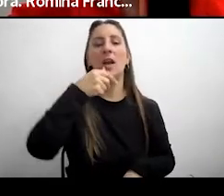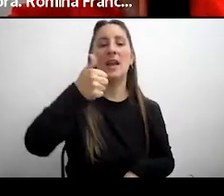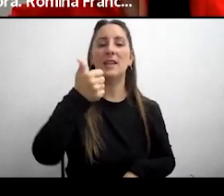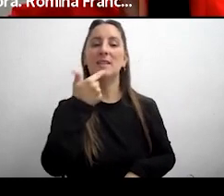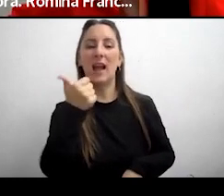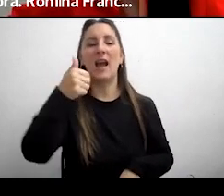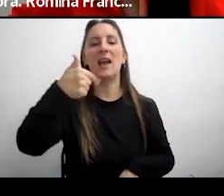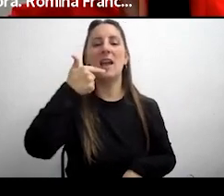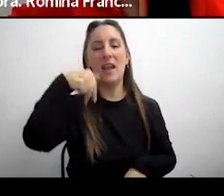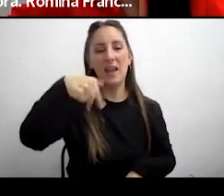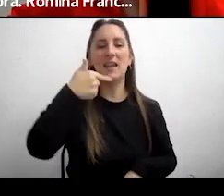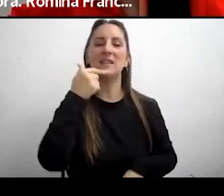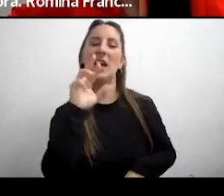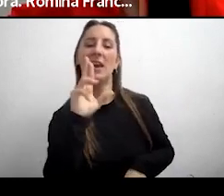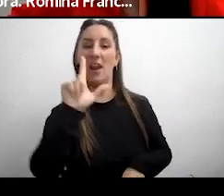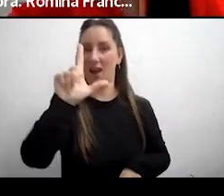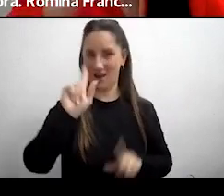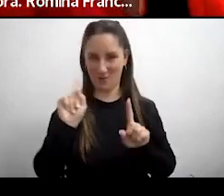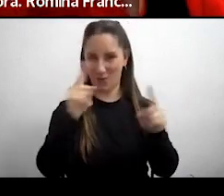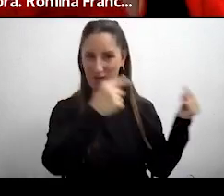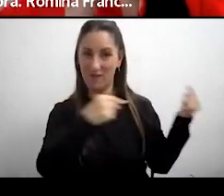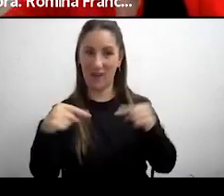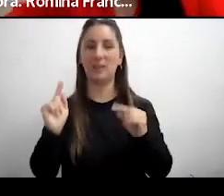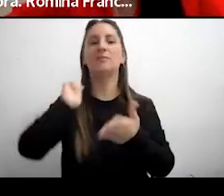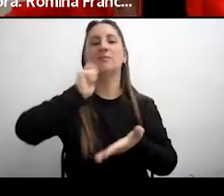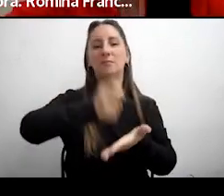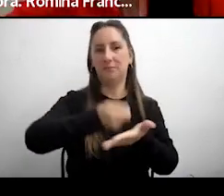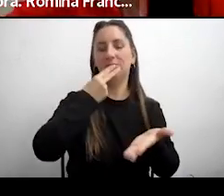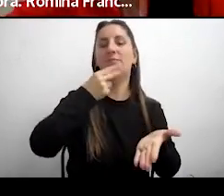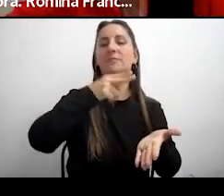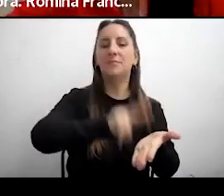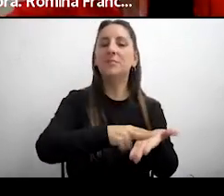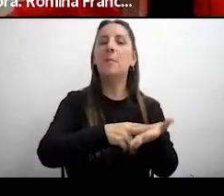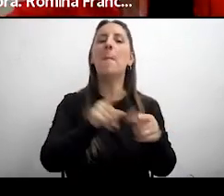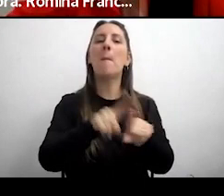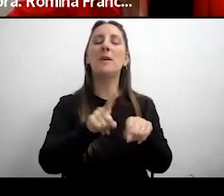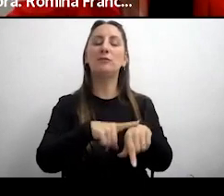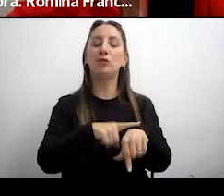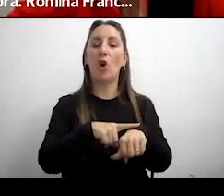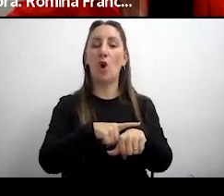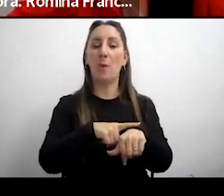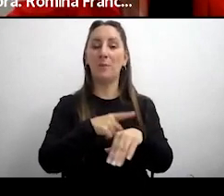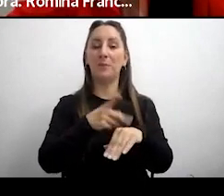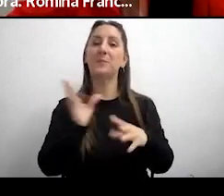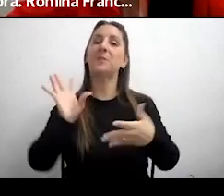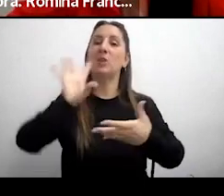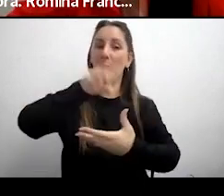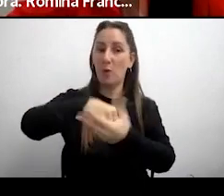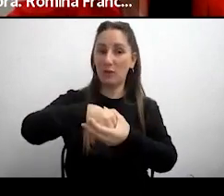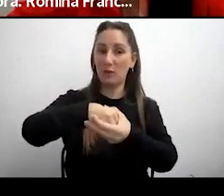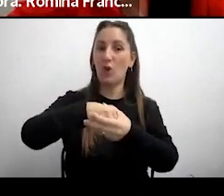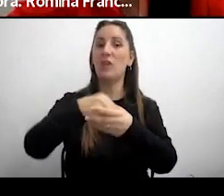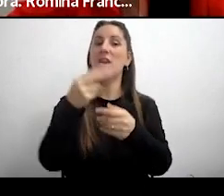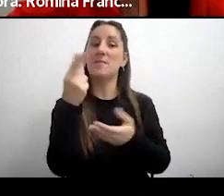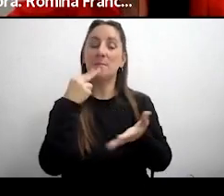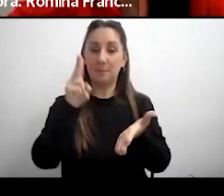SRL, pero tributan a través de la incorporación de este resultado impositivo a través